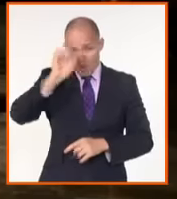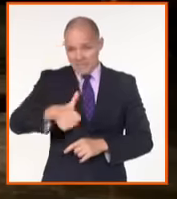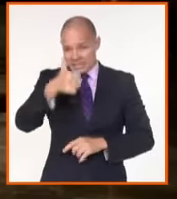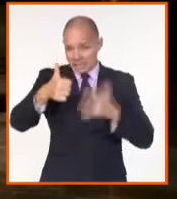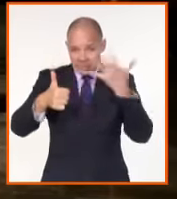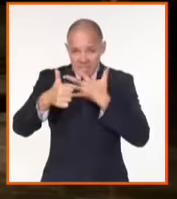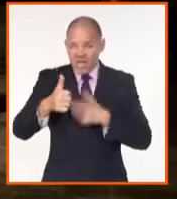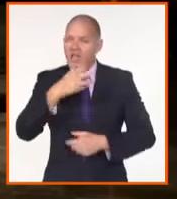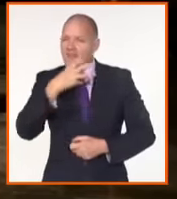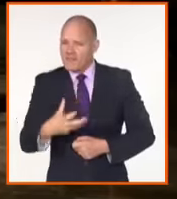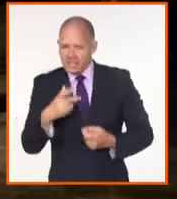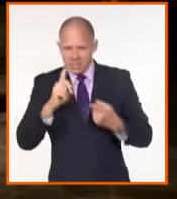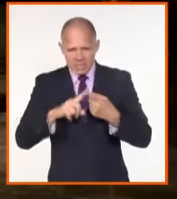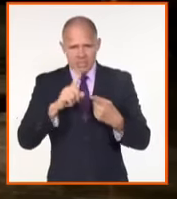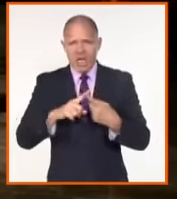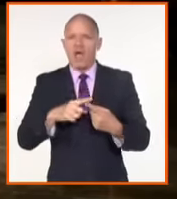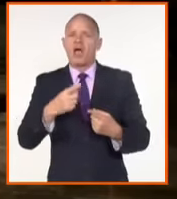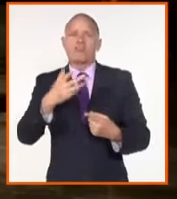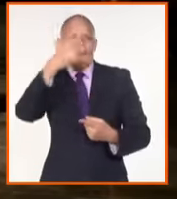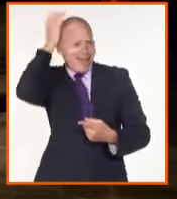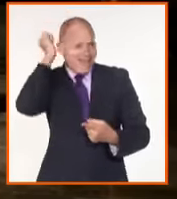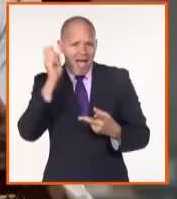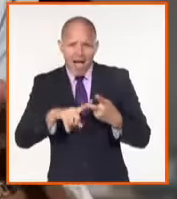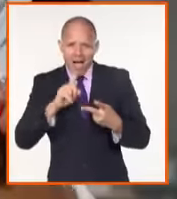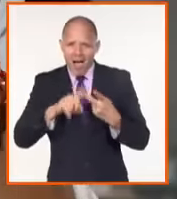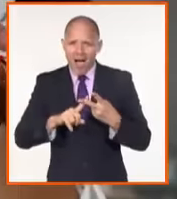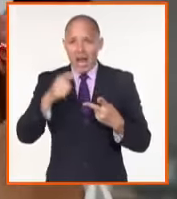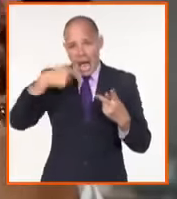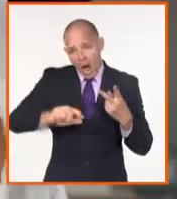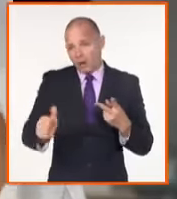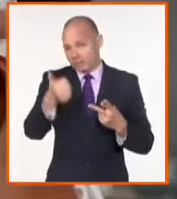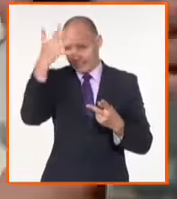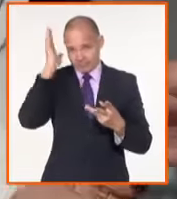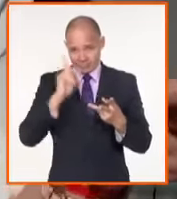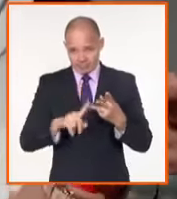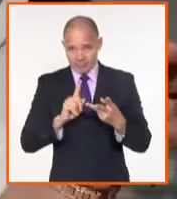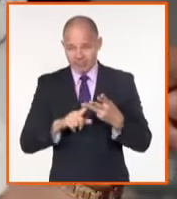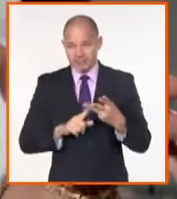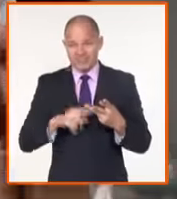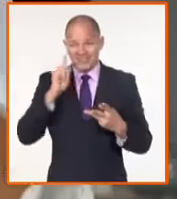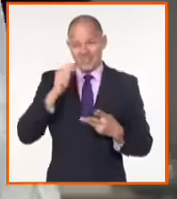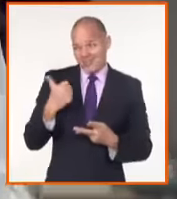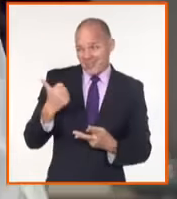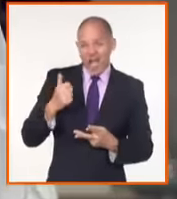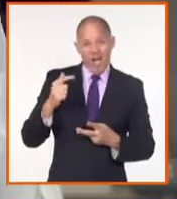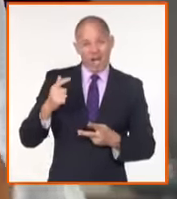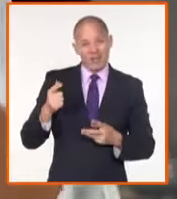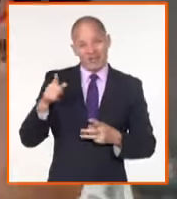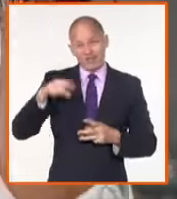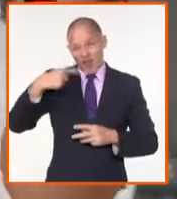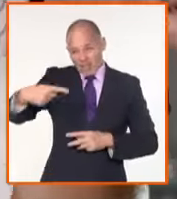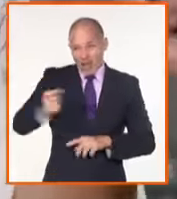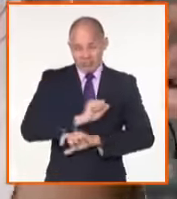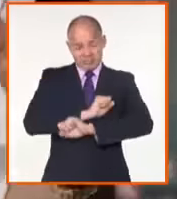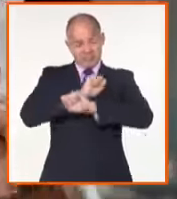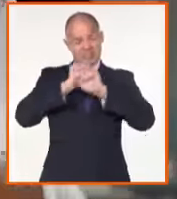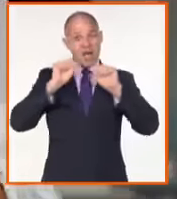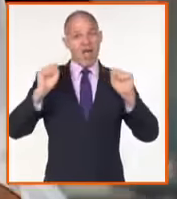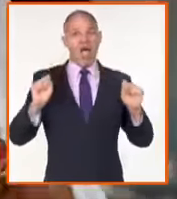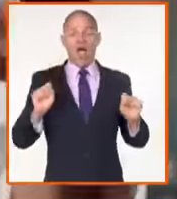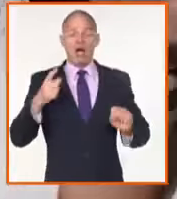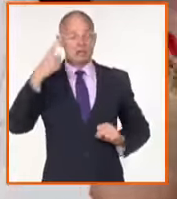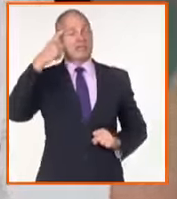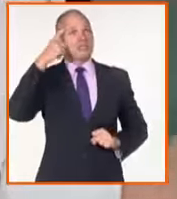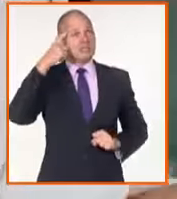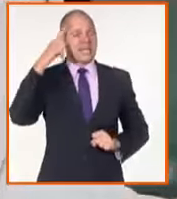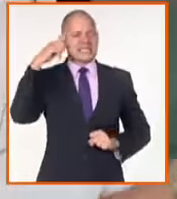Raúl Castro, cuando se levanta cada mañana sabiendo que el mundo no es mejor porque allá afuera caen bombas